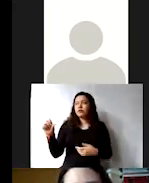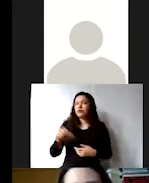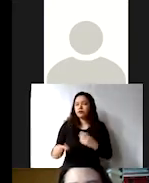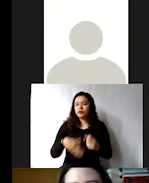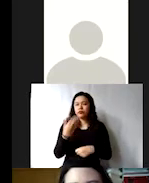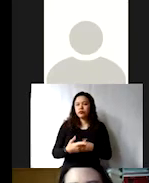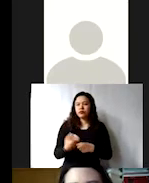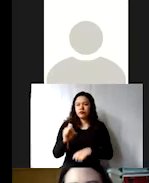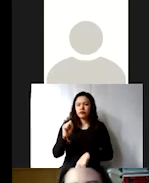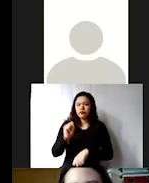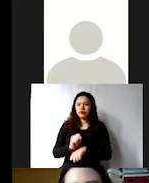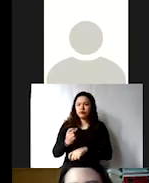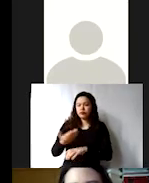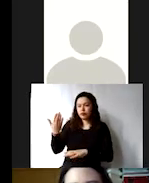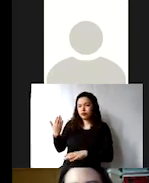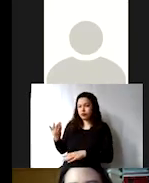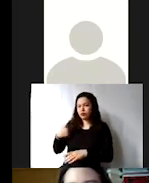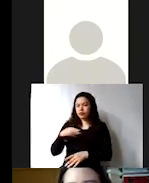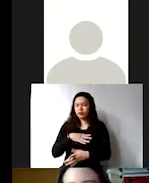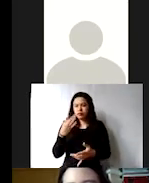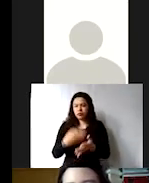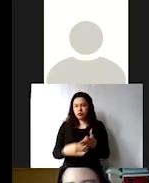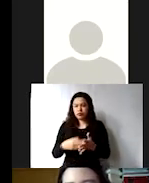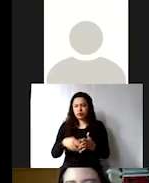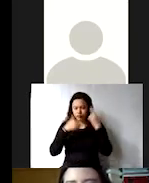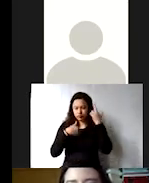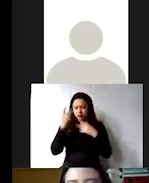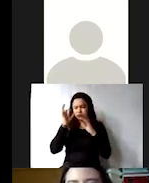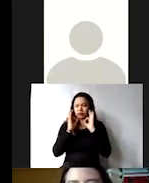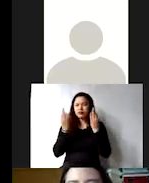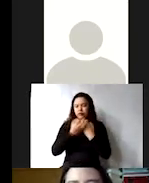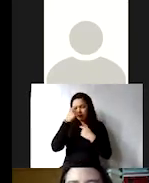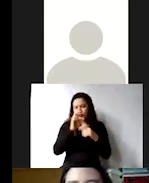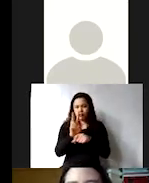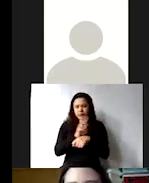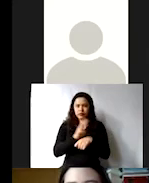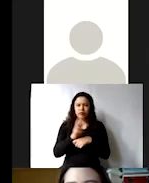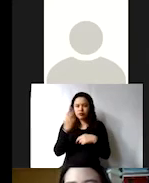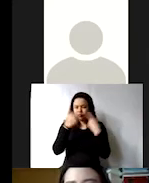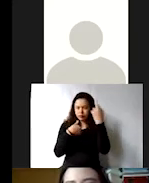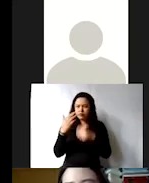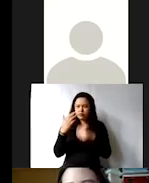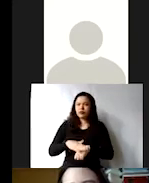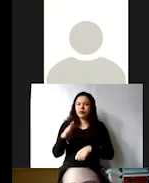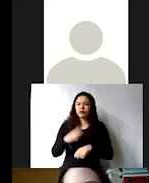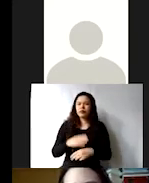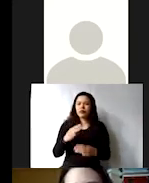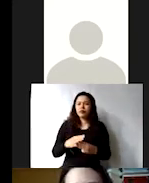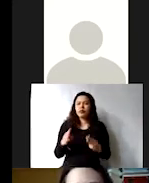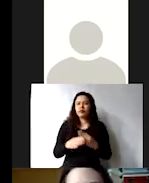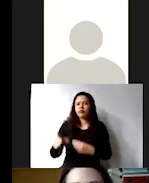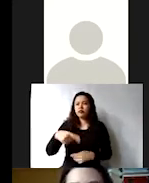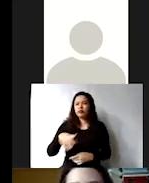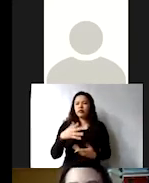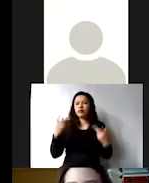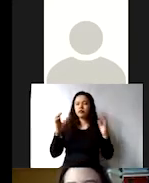pasada en torno a los mecanismos de monitoreo y de revisión, particularmente aquellas herramientas que pueden ayudar a las